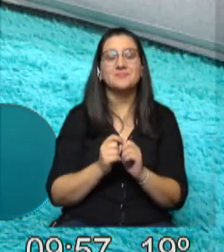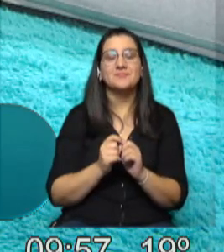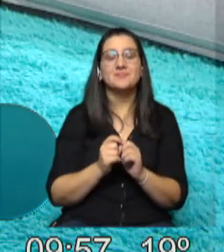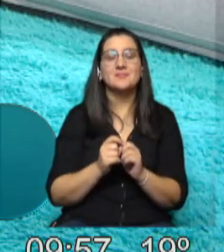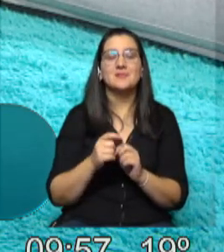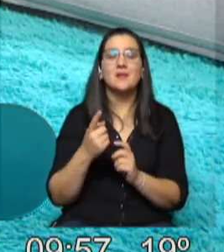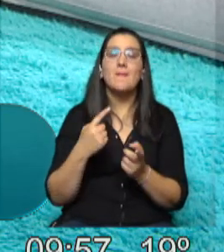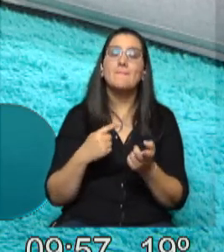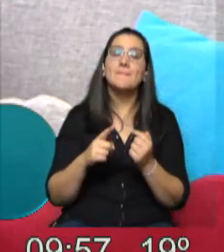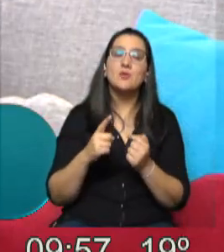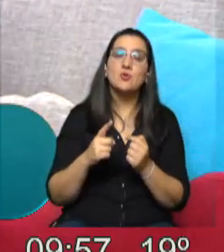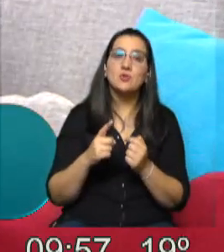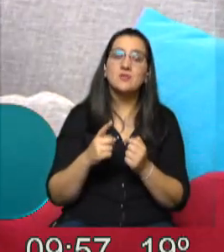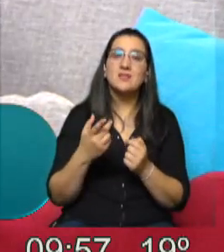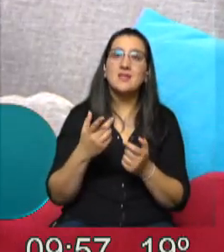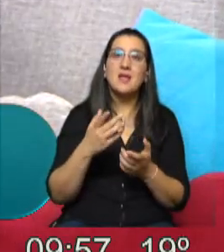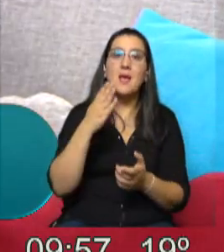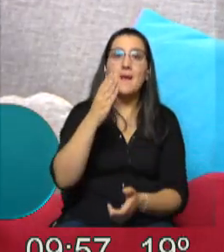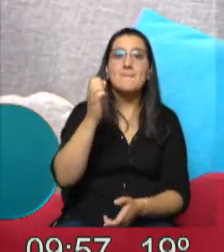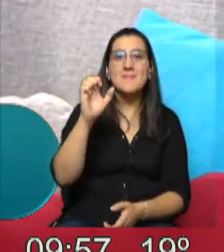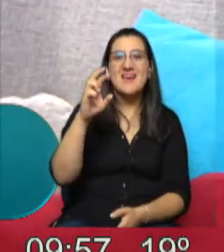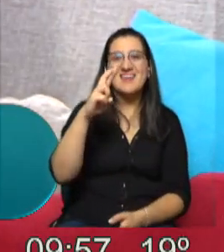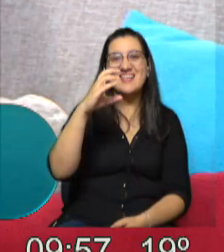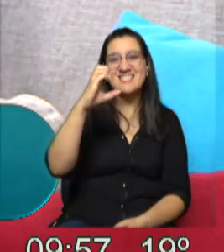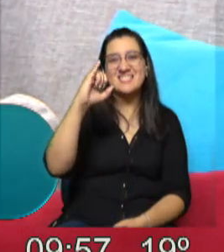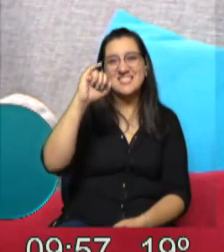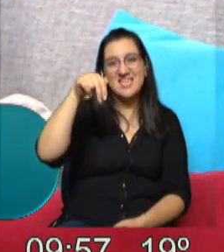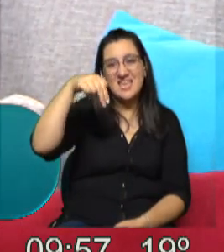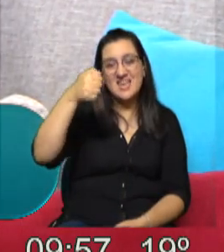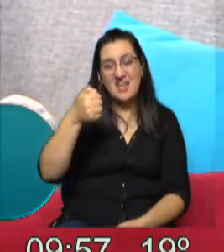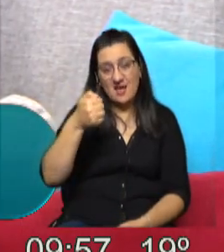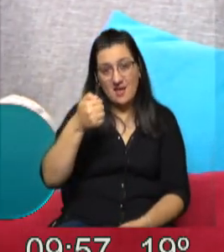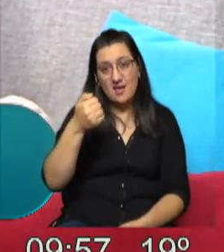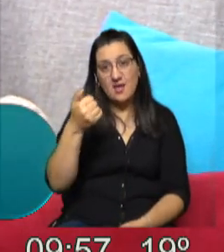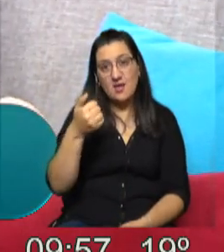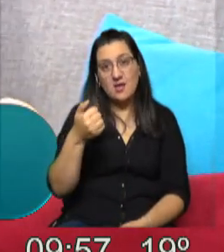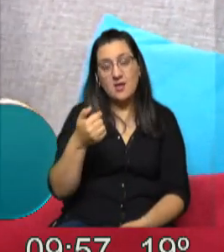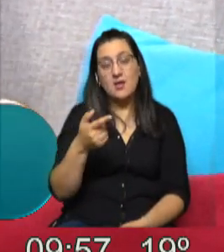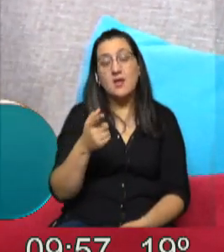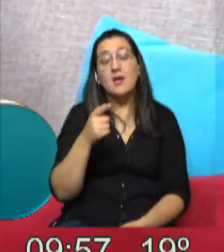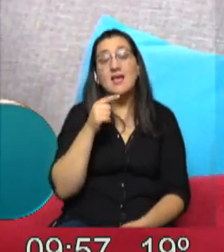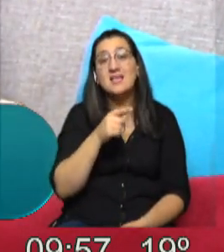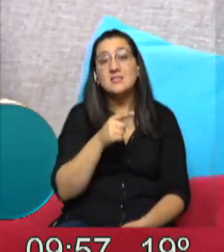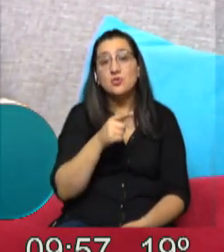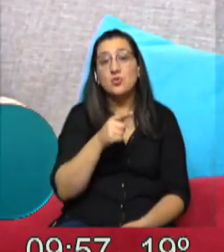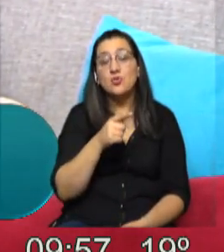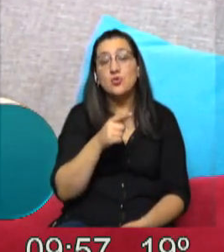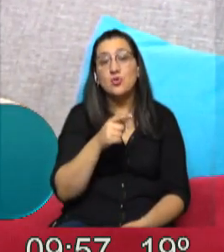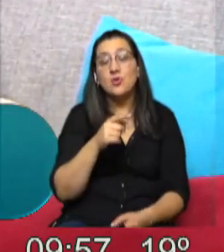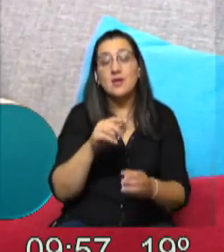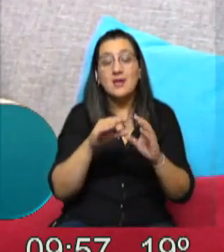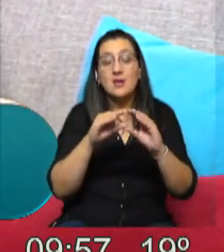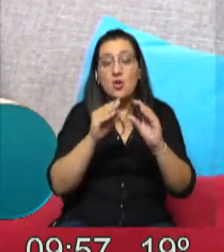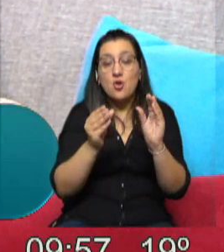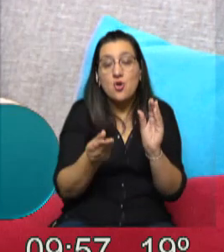tiene una enzima que se llama persina que está, igual está en la cáscara y en la semilla. O sea que lo que es la carne, vamos a